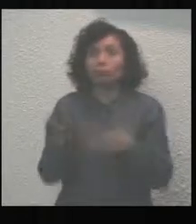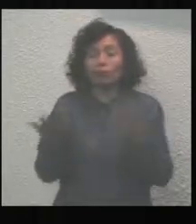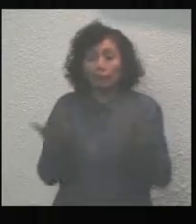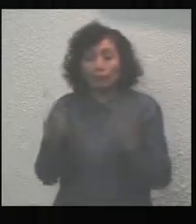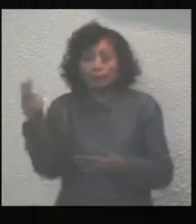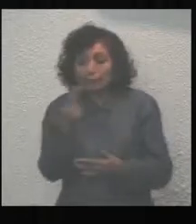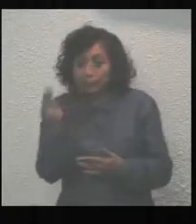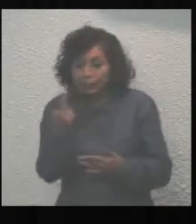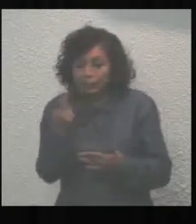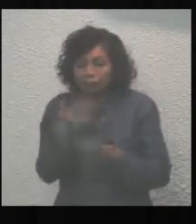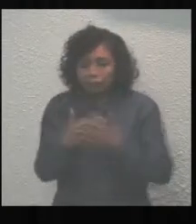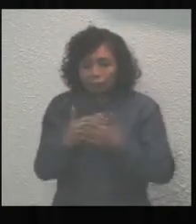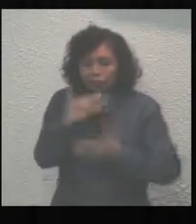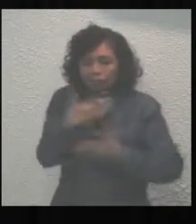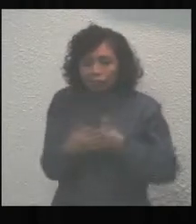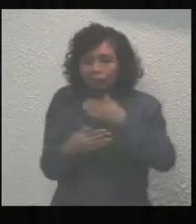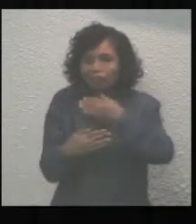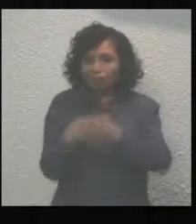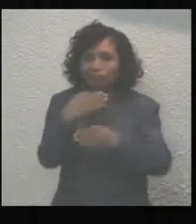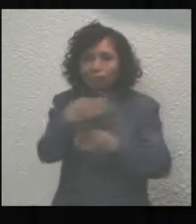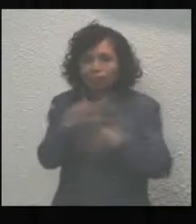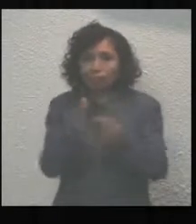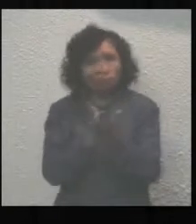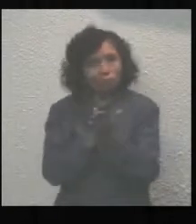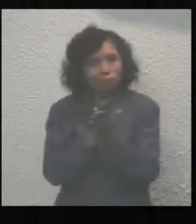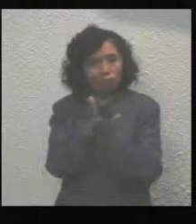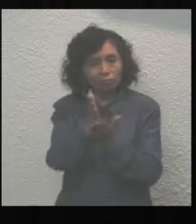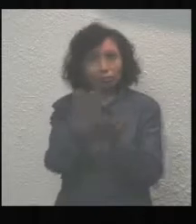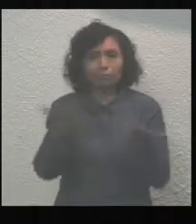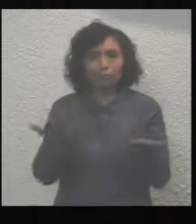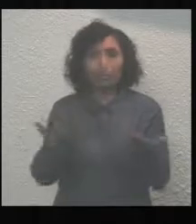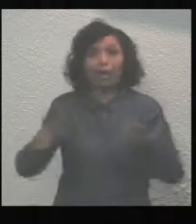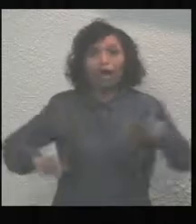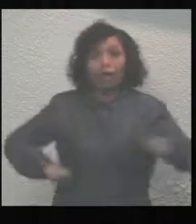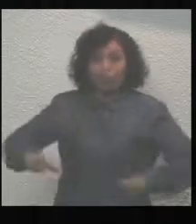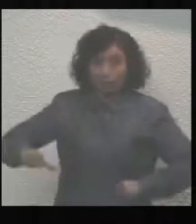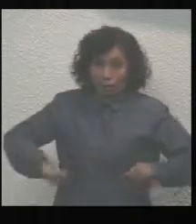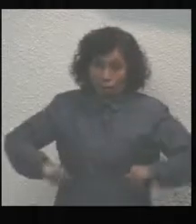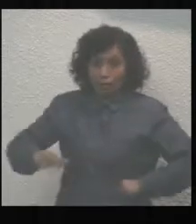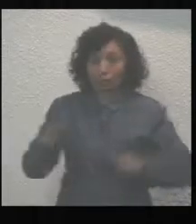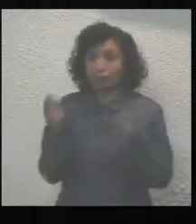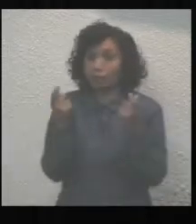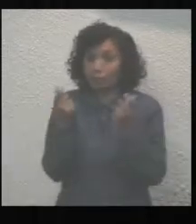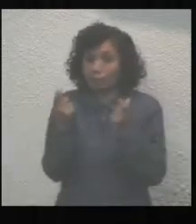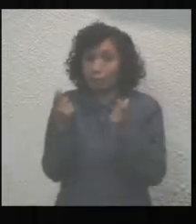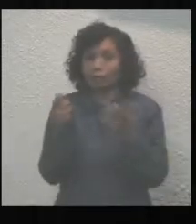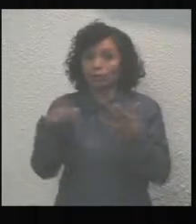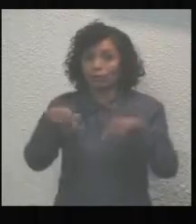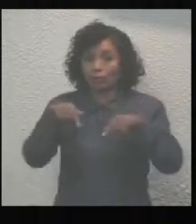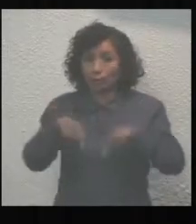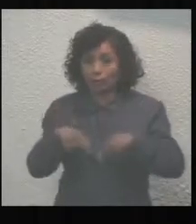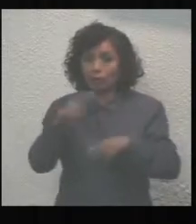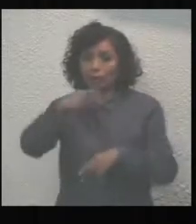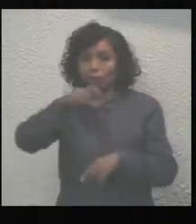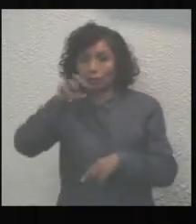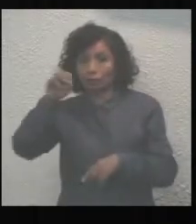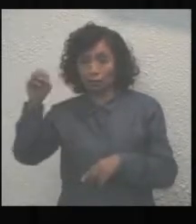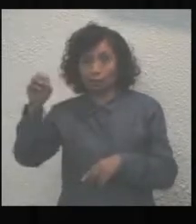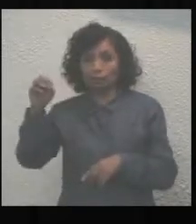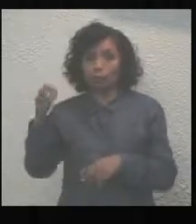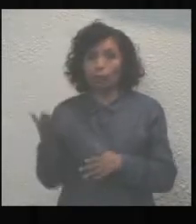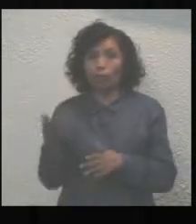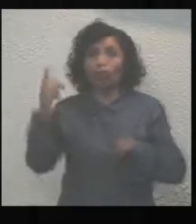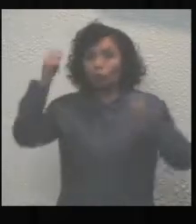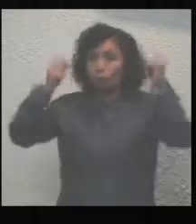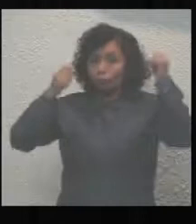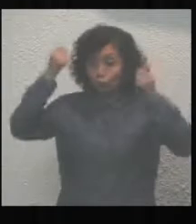dar pasos positivos En esa dirección la actividad económica que da vida al corazón de Quintana Roo el